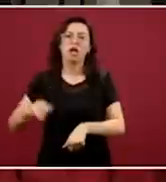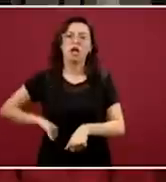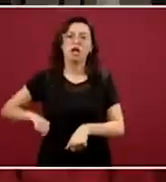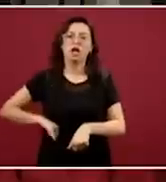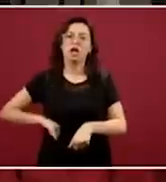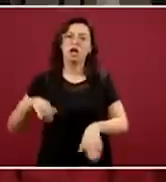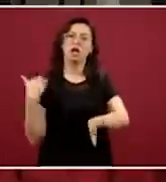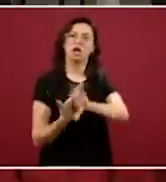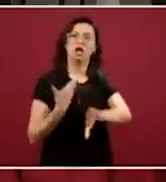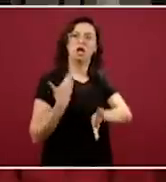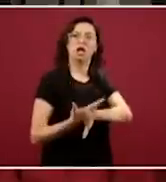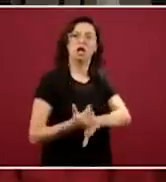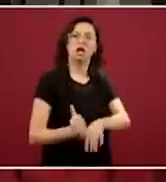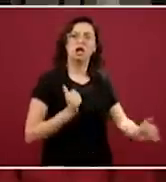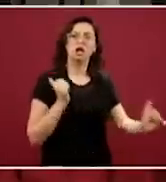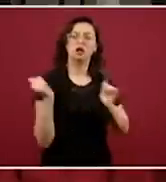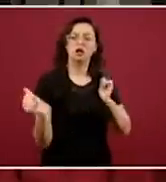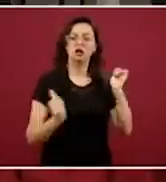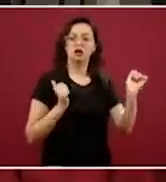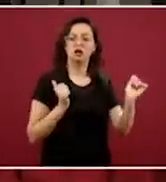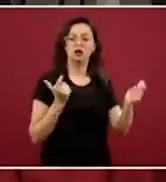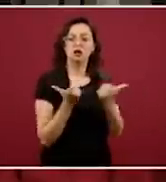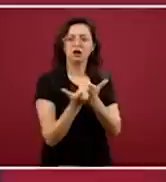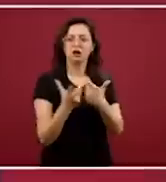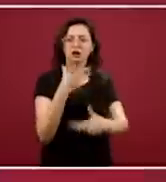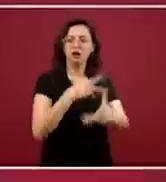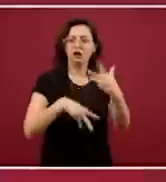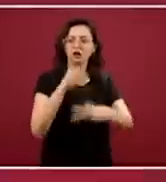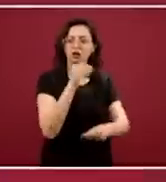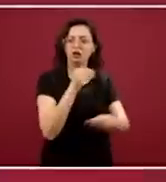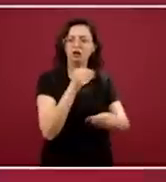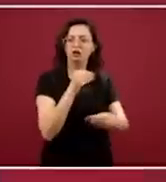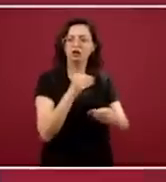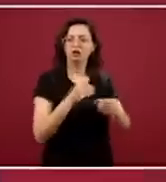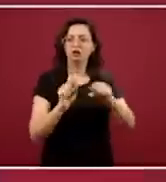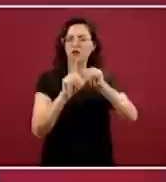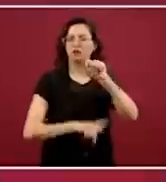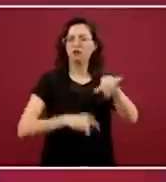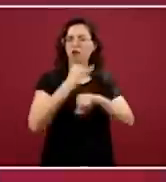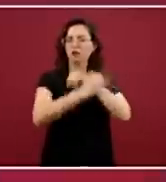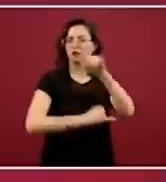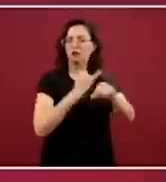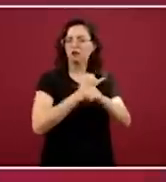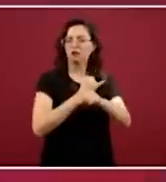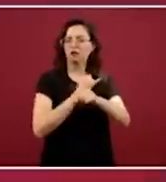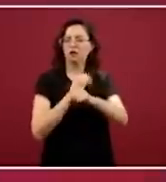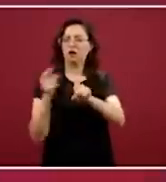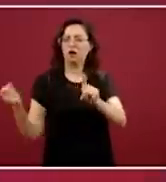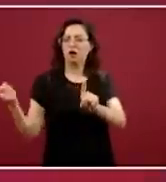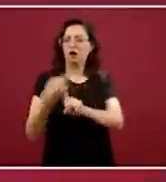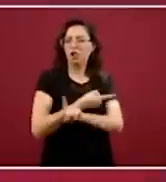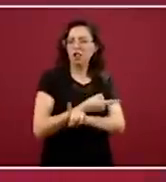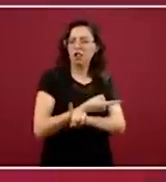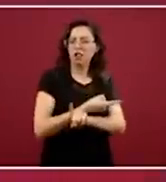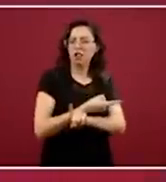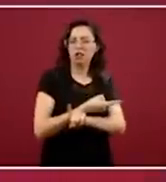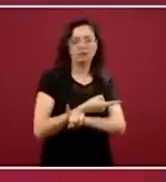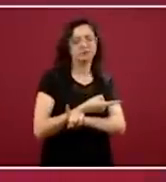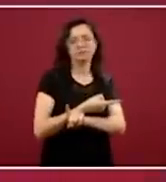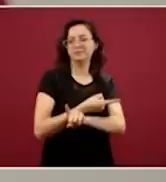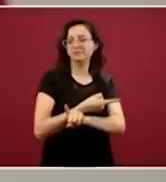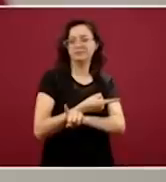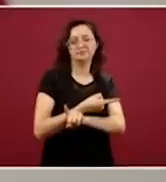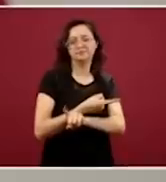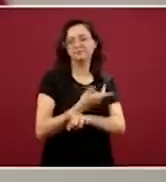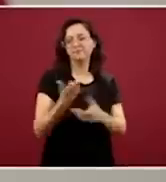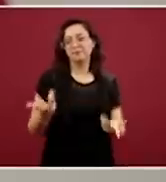peculiares políticos, económicos, nacionales o internacionales, que lo único que hacen, si se